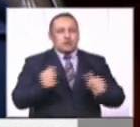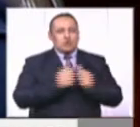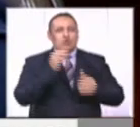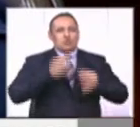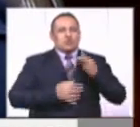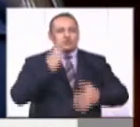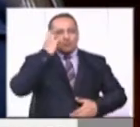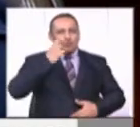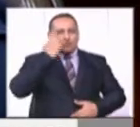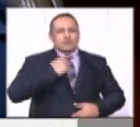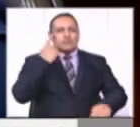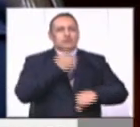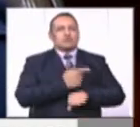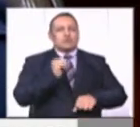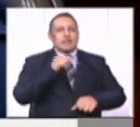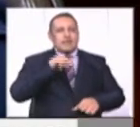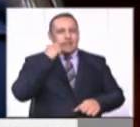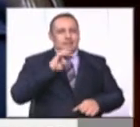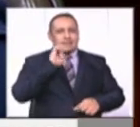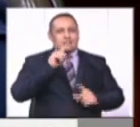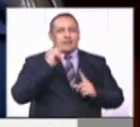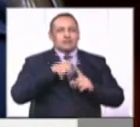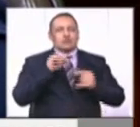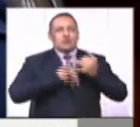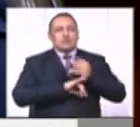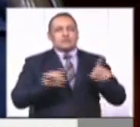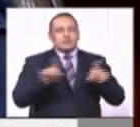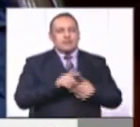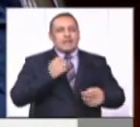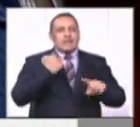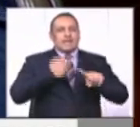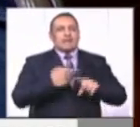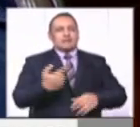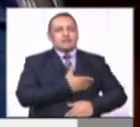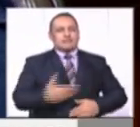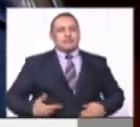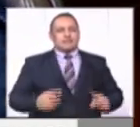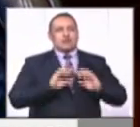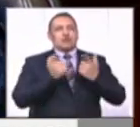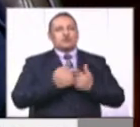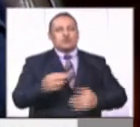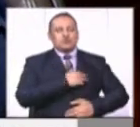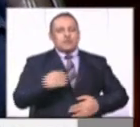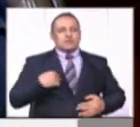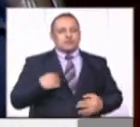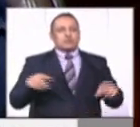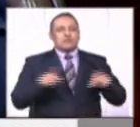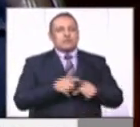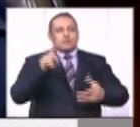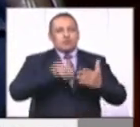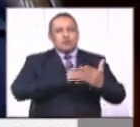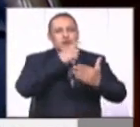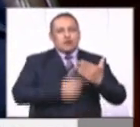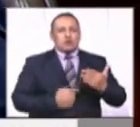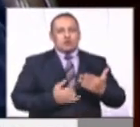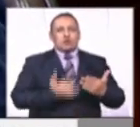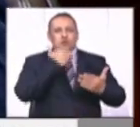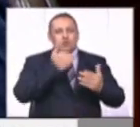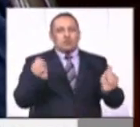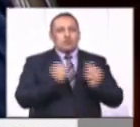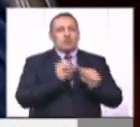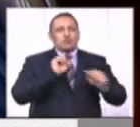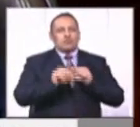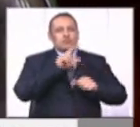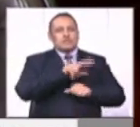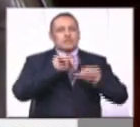juicio político al denunciado Aníbal Torres Vázquez expresidente del Consejo de ministros por infracción a los artículos